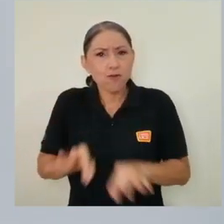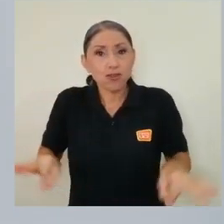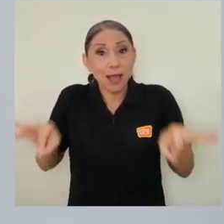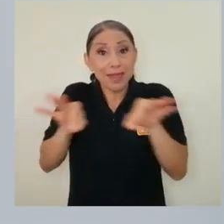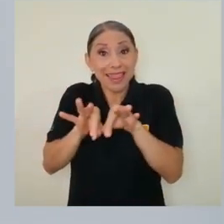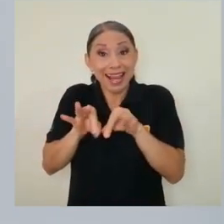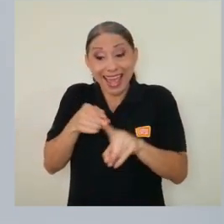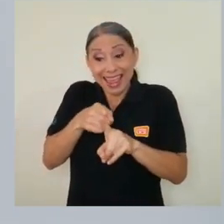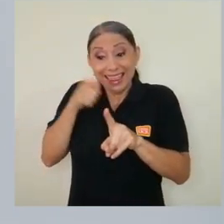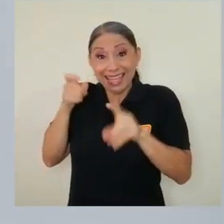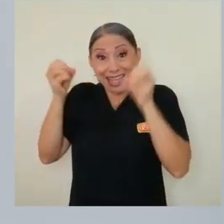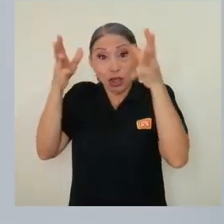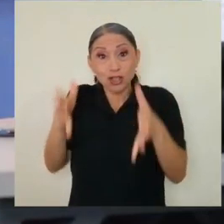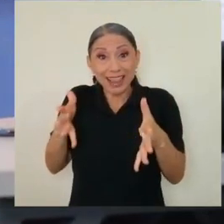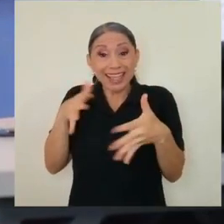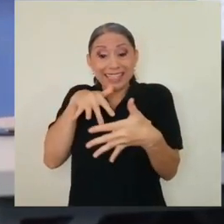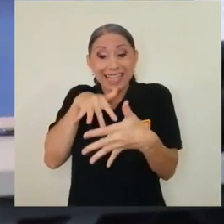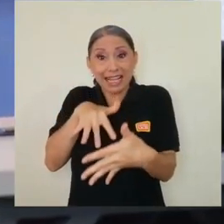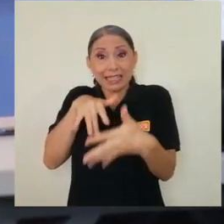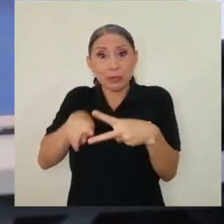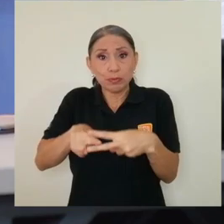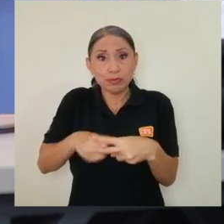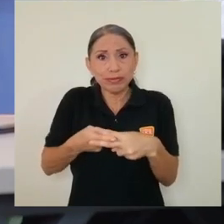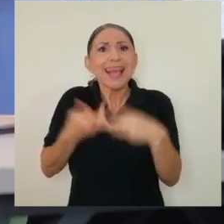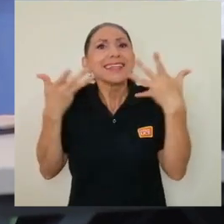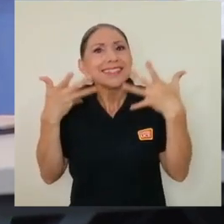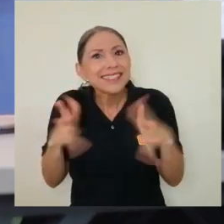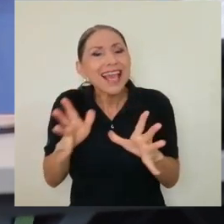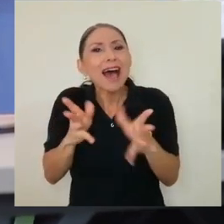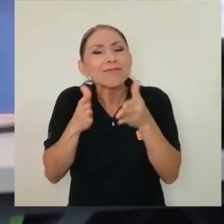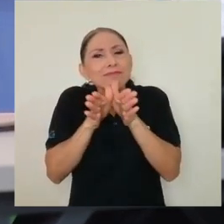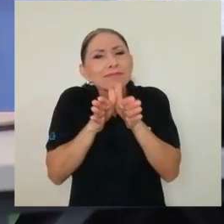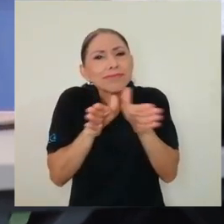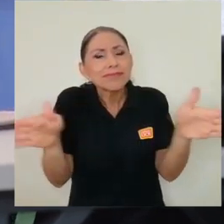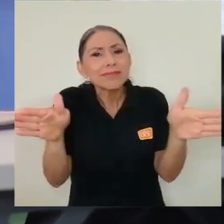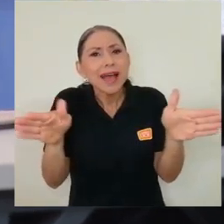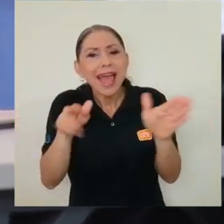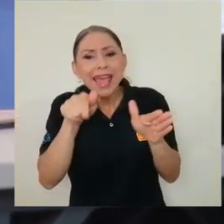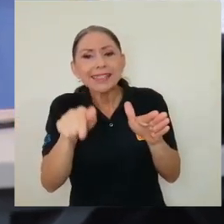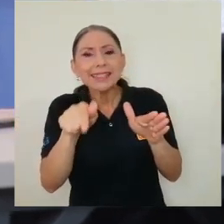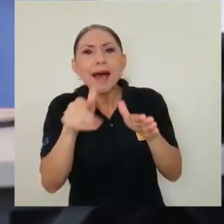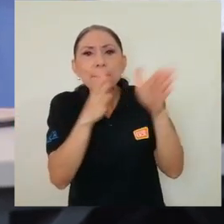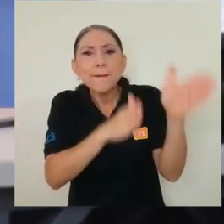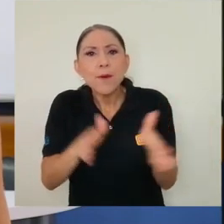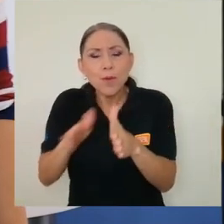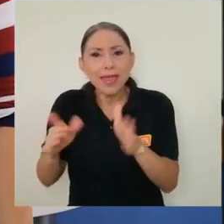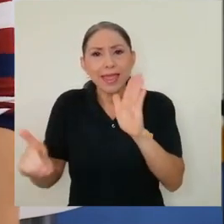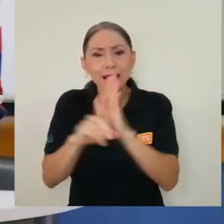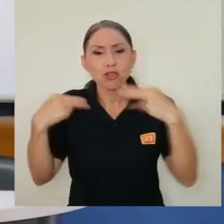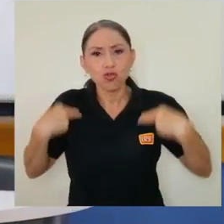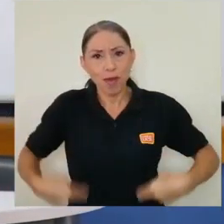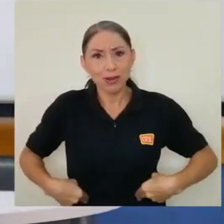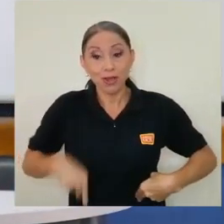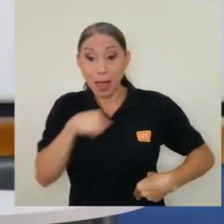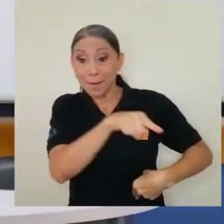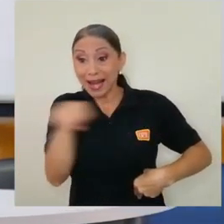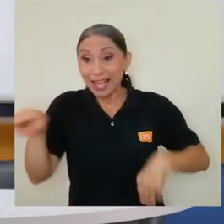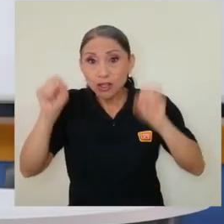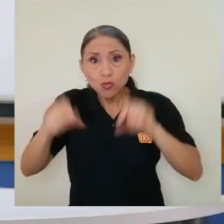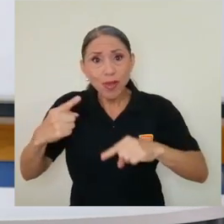inicial de los docentes ya se abra para esa formación en la educación en derechos humanos para que puedan ser